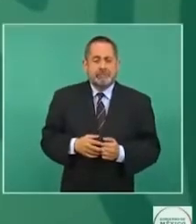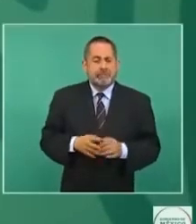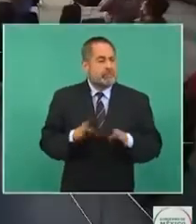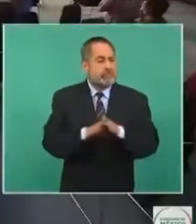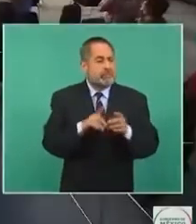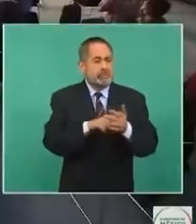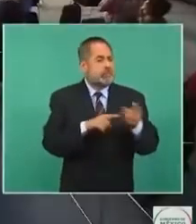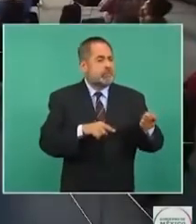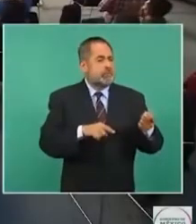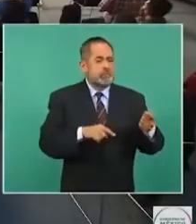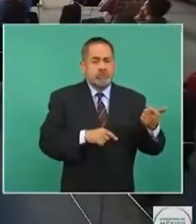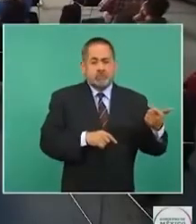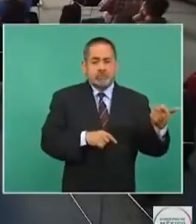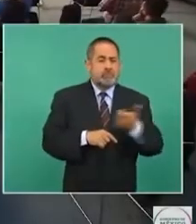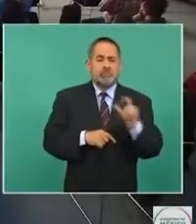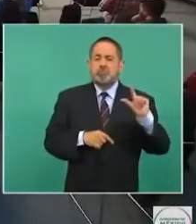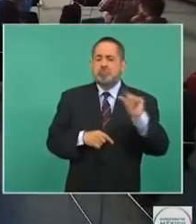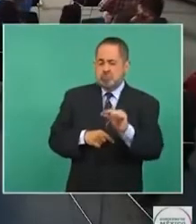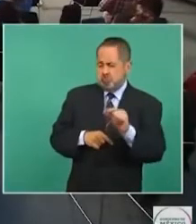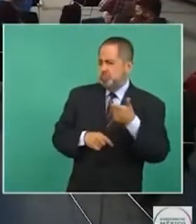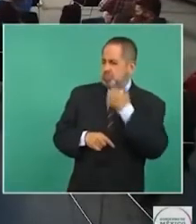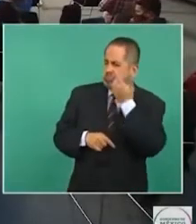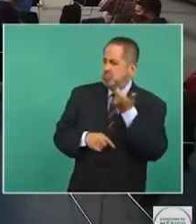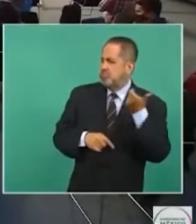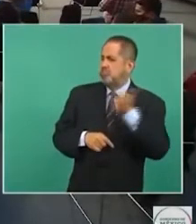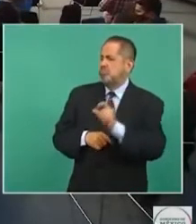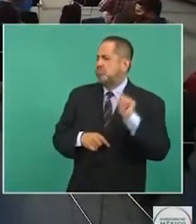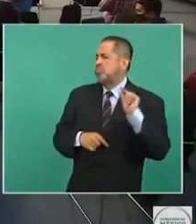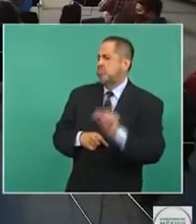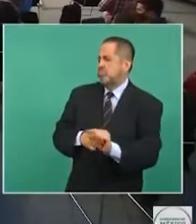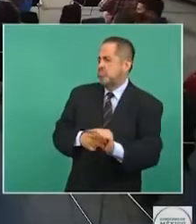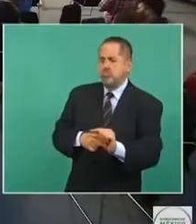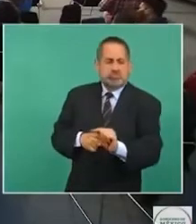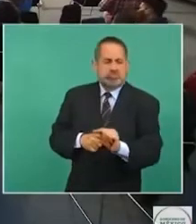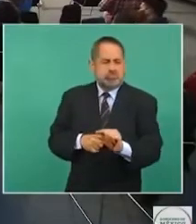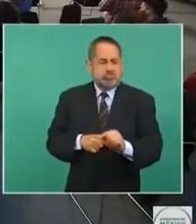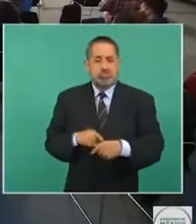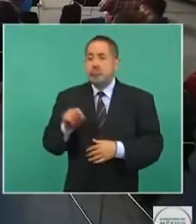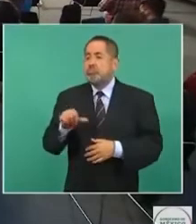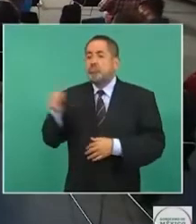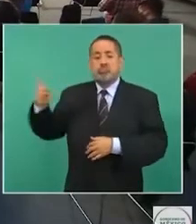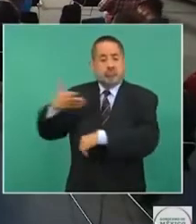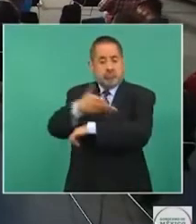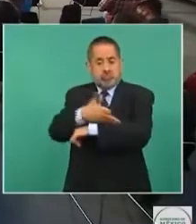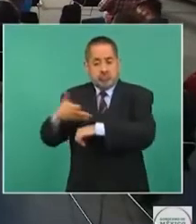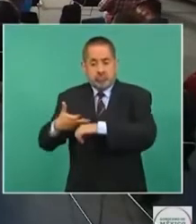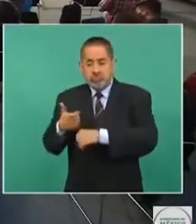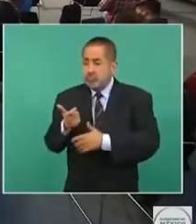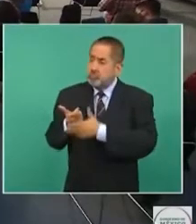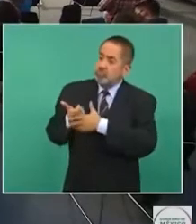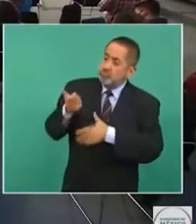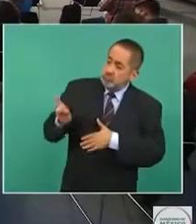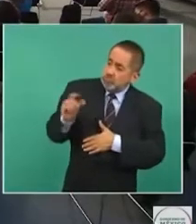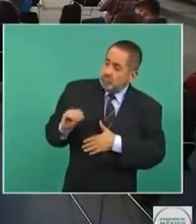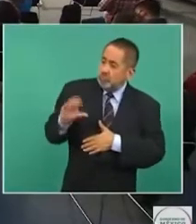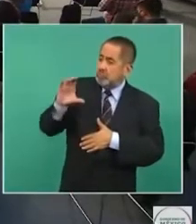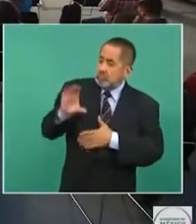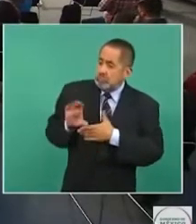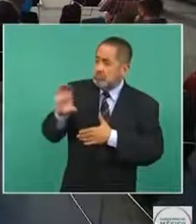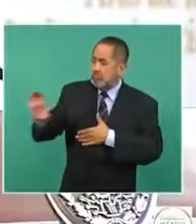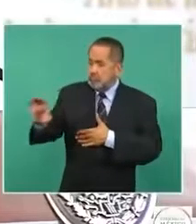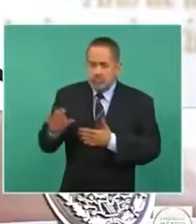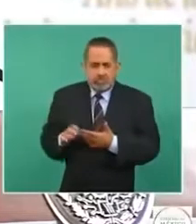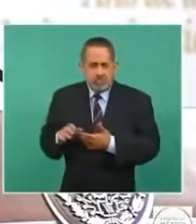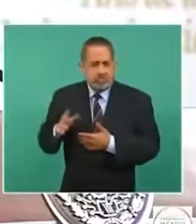a pagar menos por la luz que las familias de clases populares